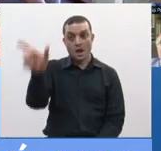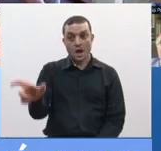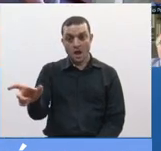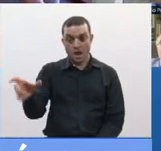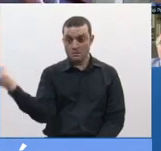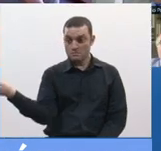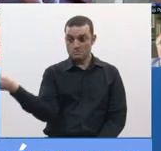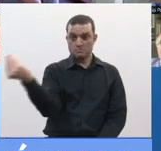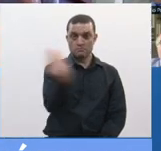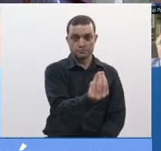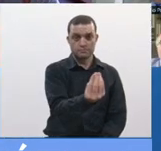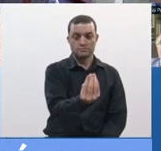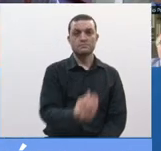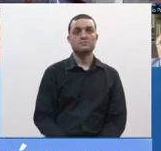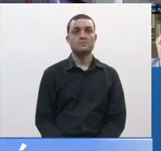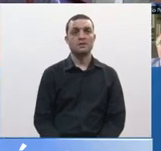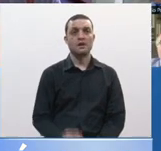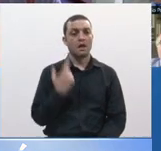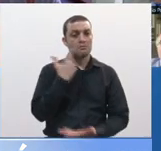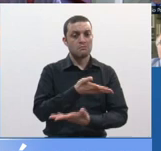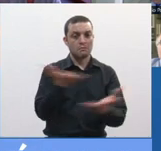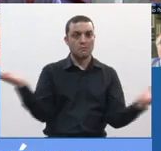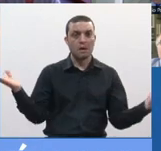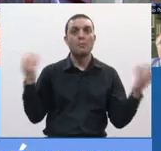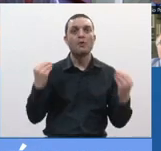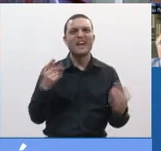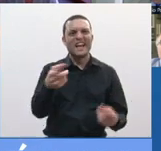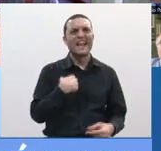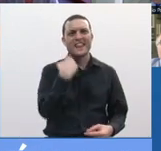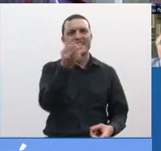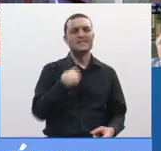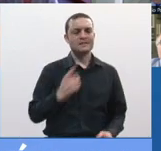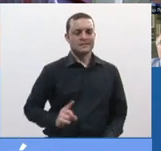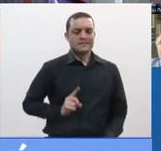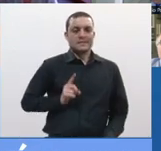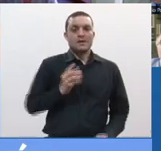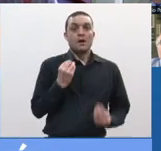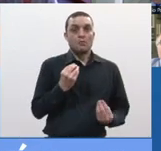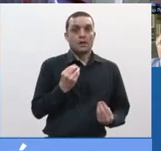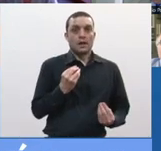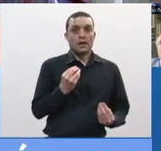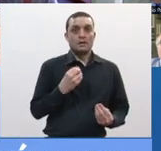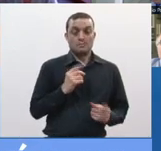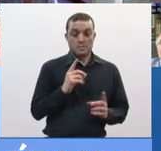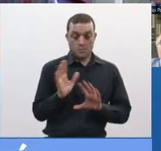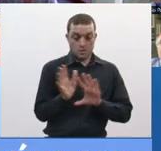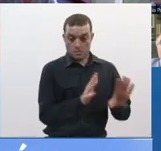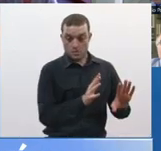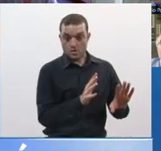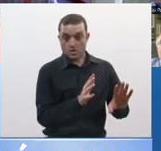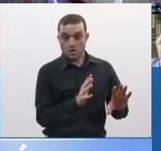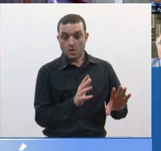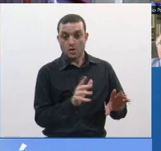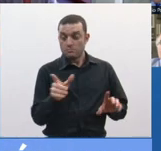audiencia pública a decir, bueno, que es un honor para él porque el Poder Ejecutivo, así como dice acá los